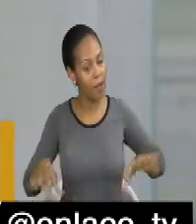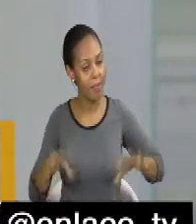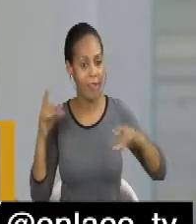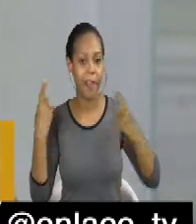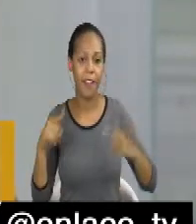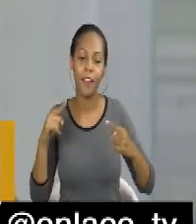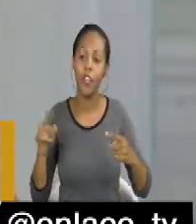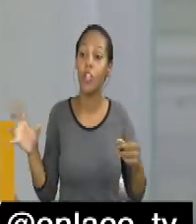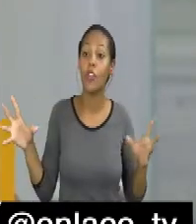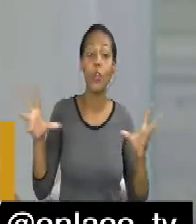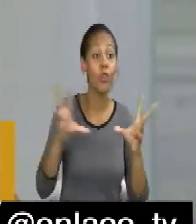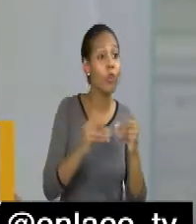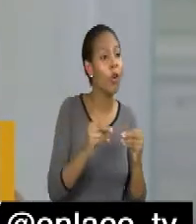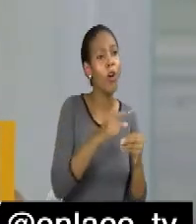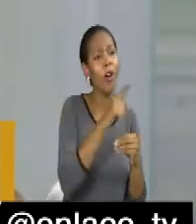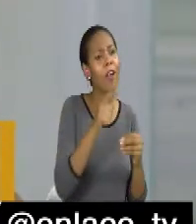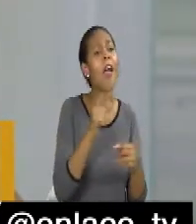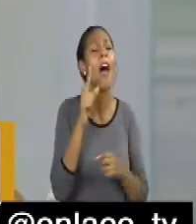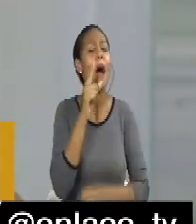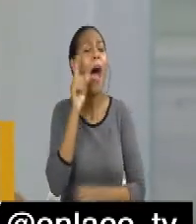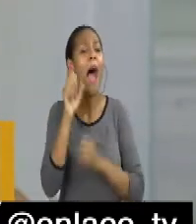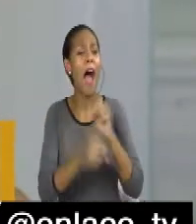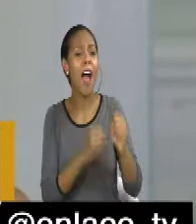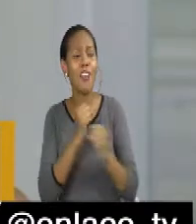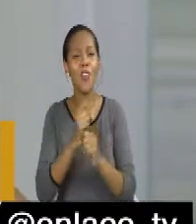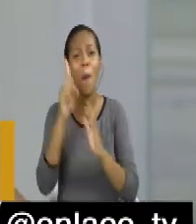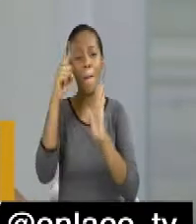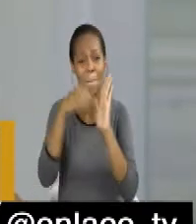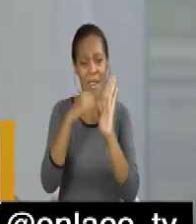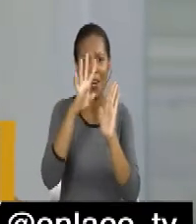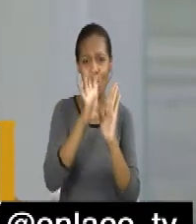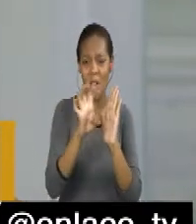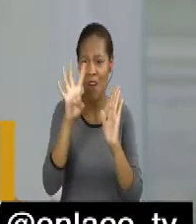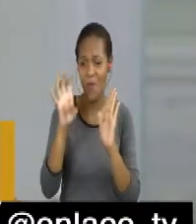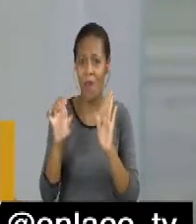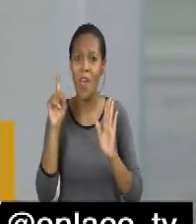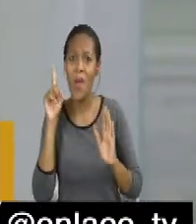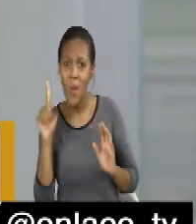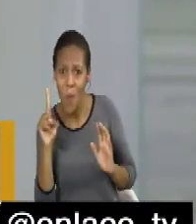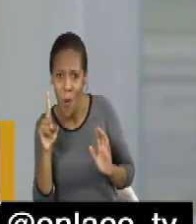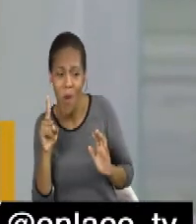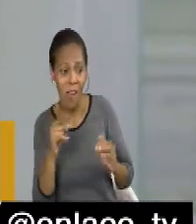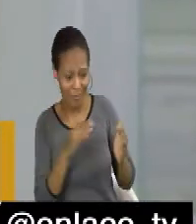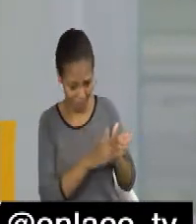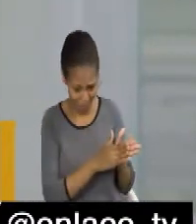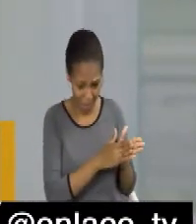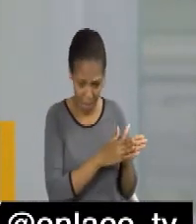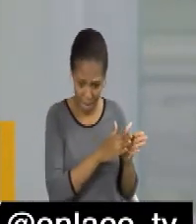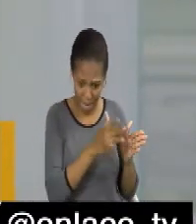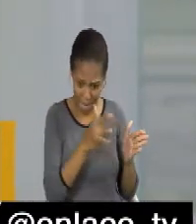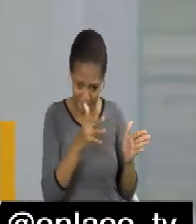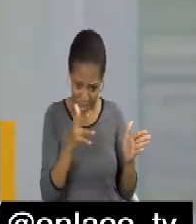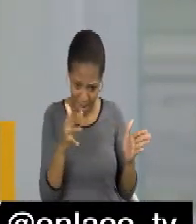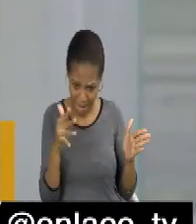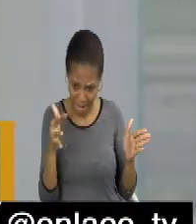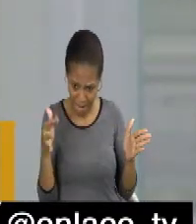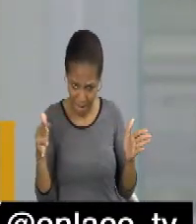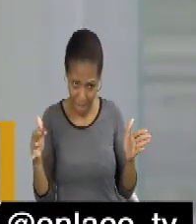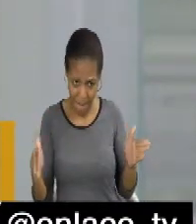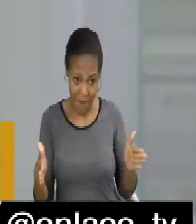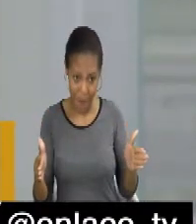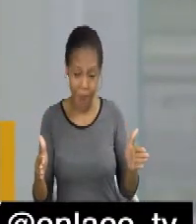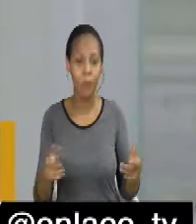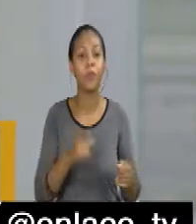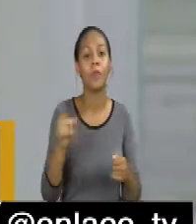los personeros desde el año de 1991, en donde destacamos al doctor Jorge Amorocho, José Cortés,